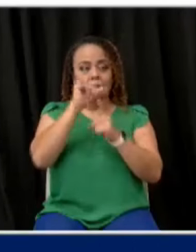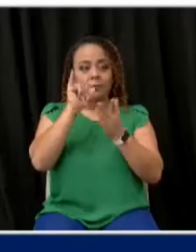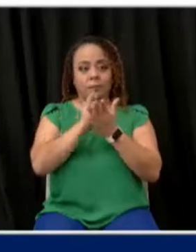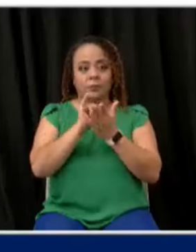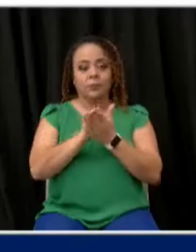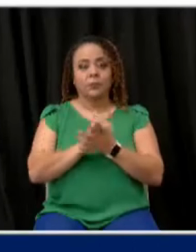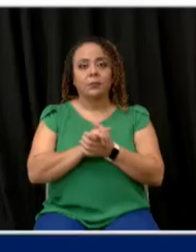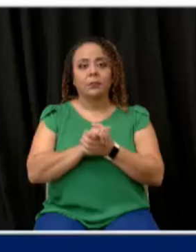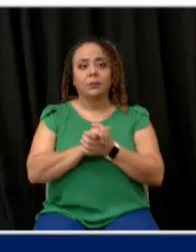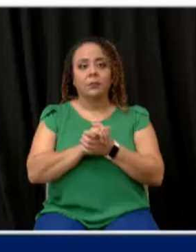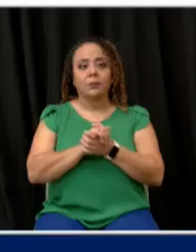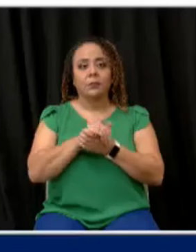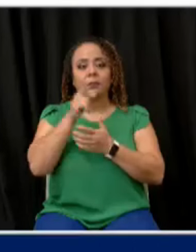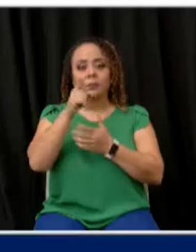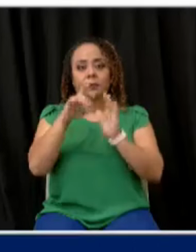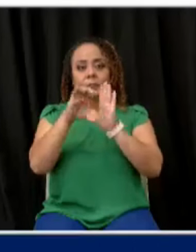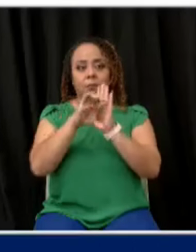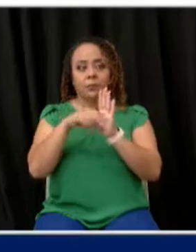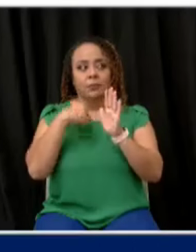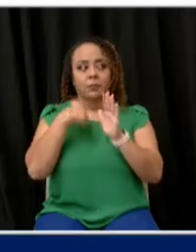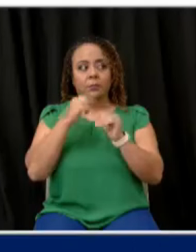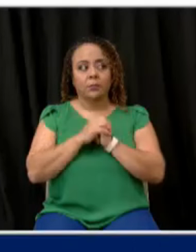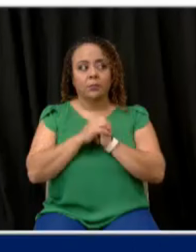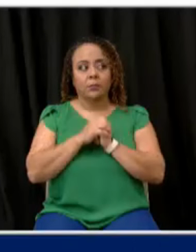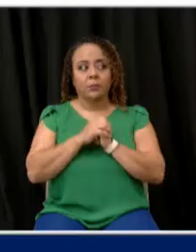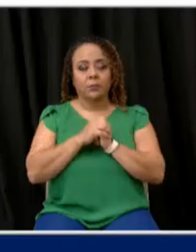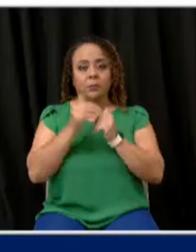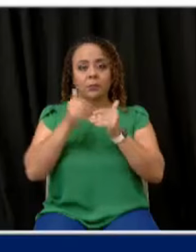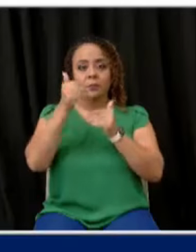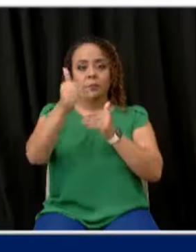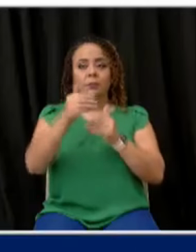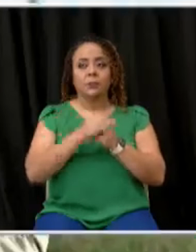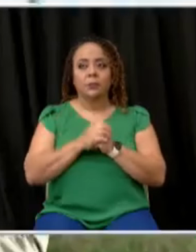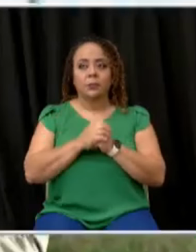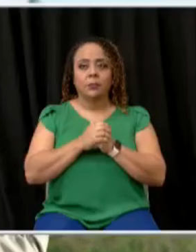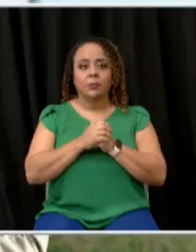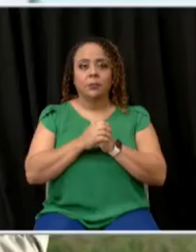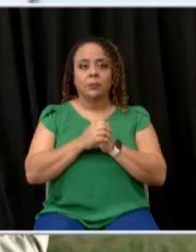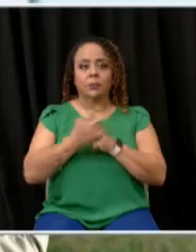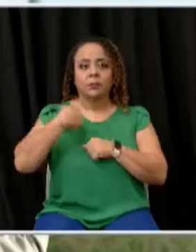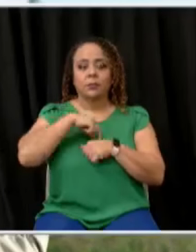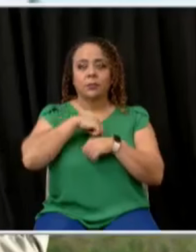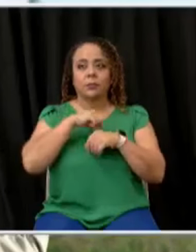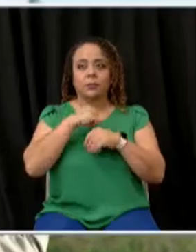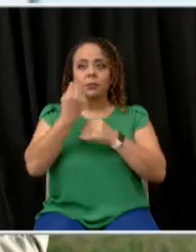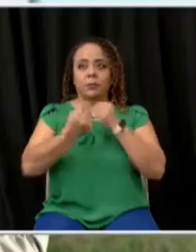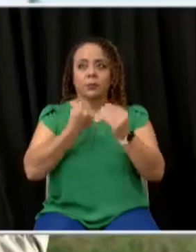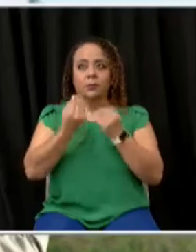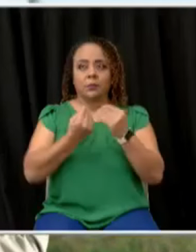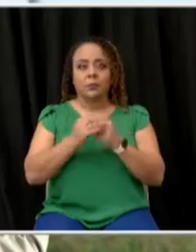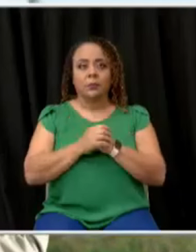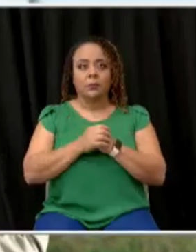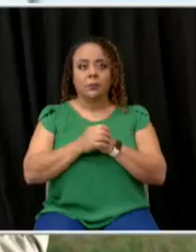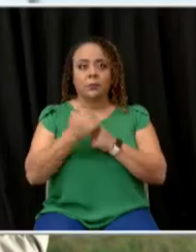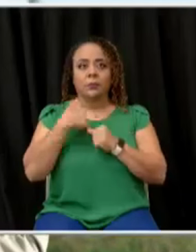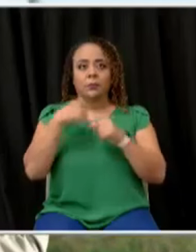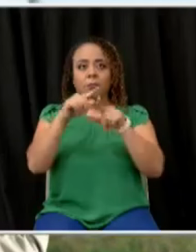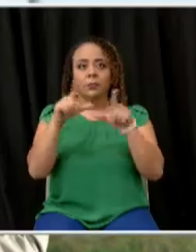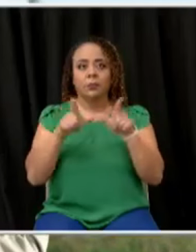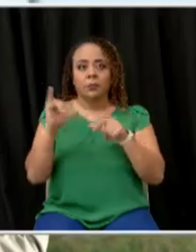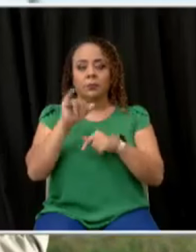lleva a esta lámina que les puse, la que sigue, donde podemos hacer cosas. Miren, hay lugares